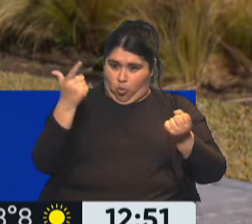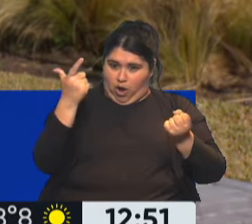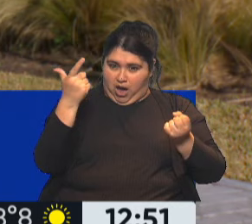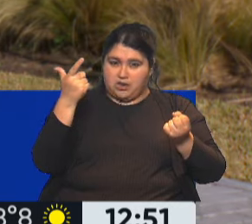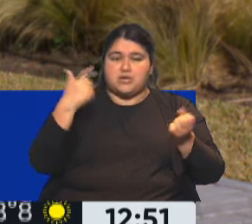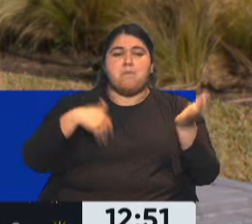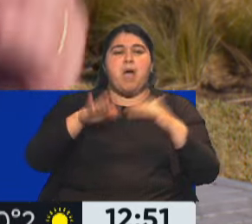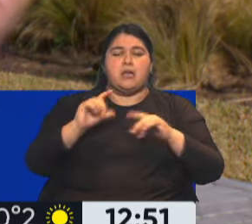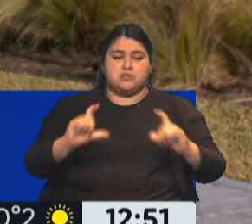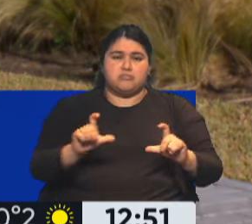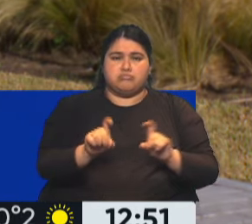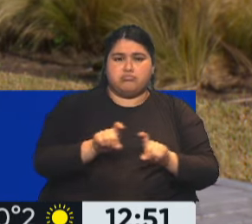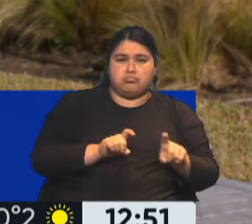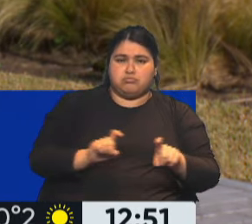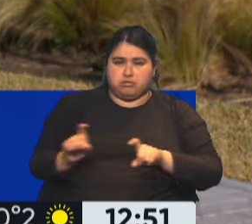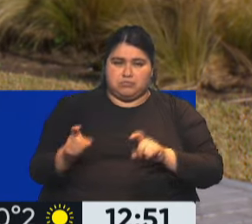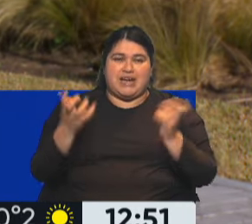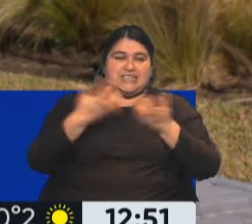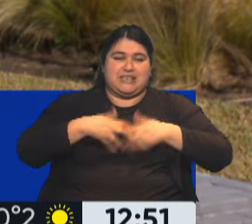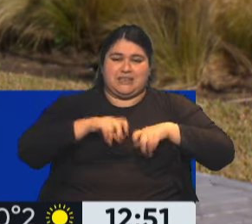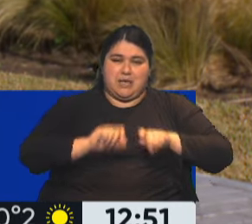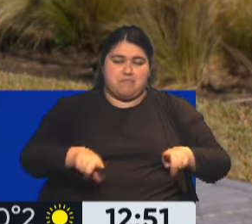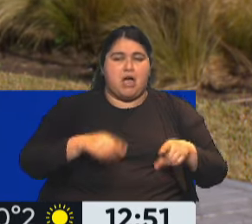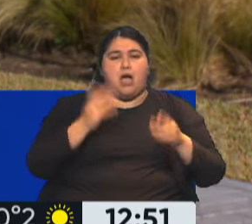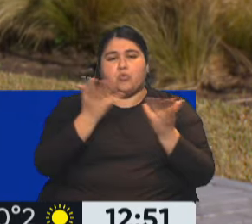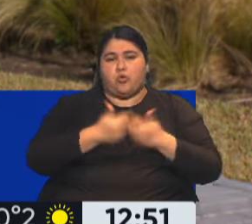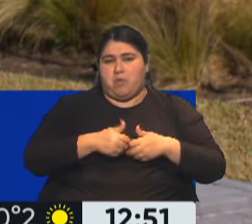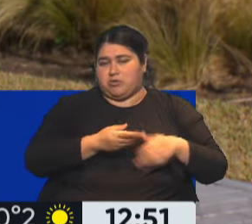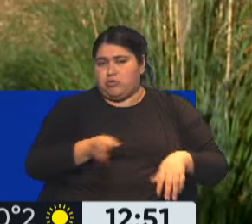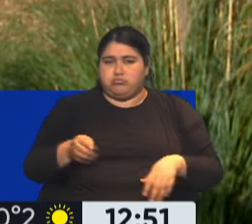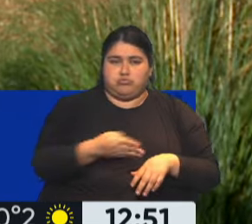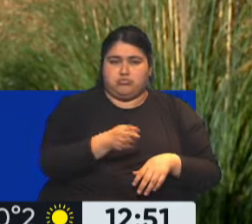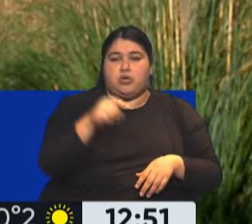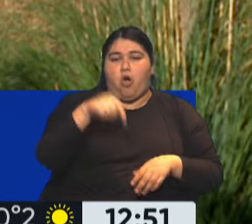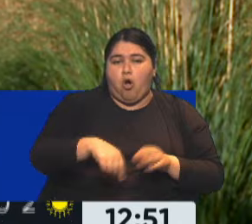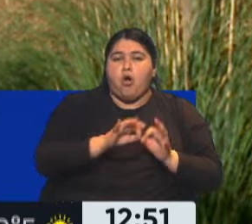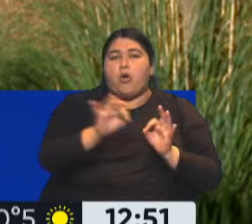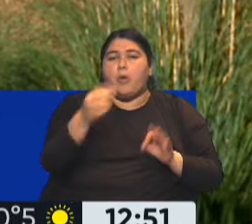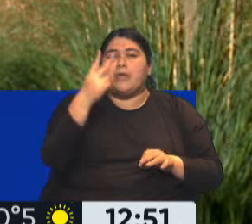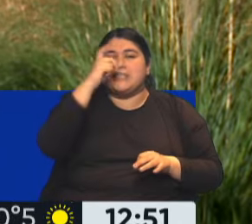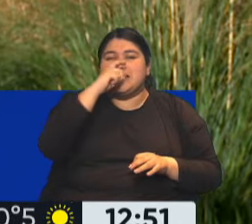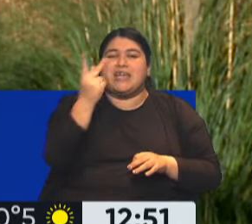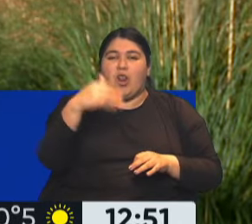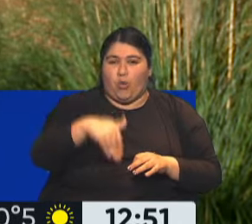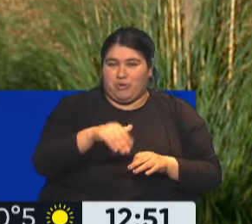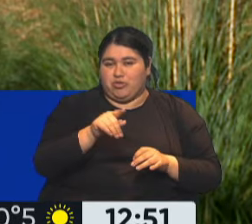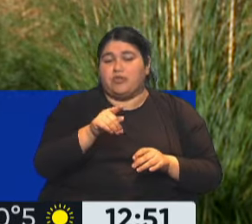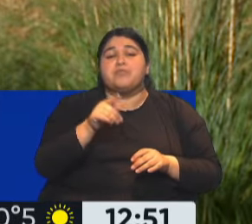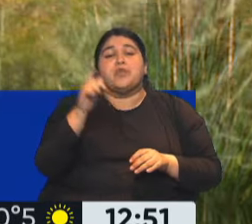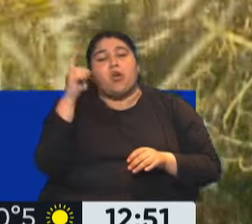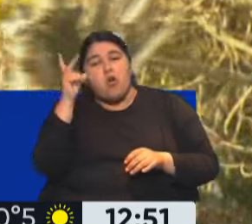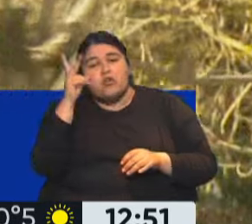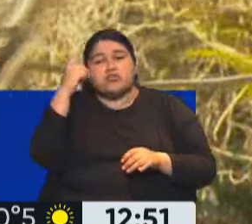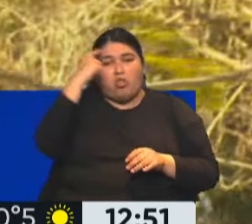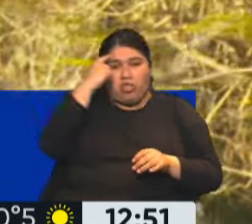La velocidad máxima de circulación hoy es de 26-27 kilómetros, si bien acá dentro del parque se mueve entre 8 y 10 kilómetros por